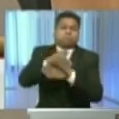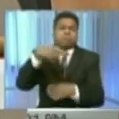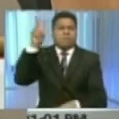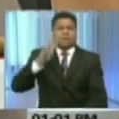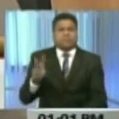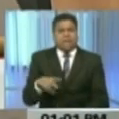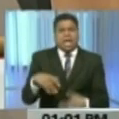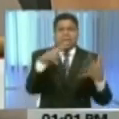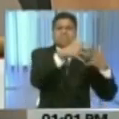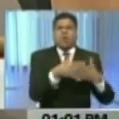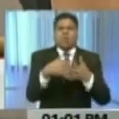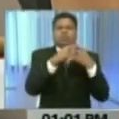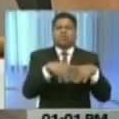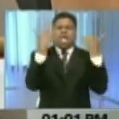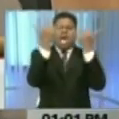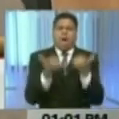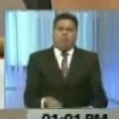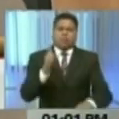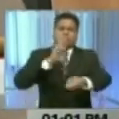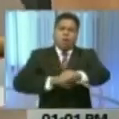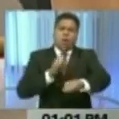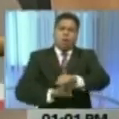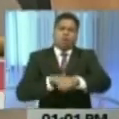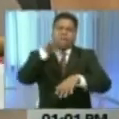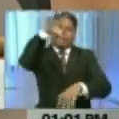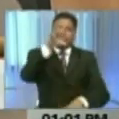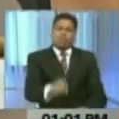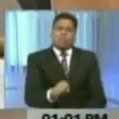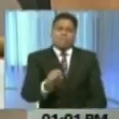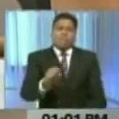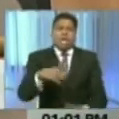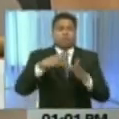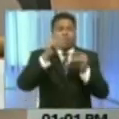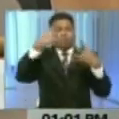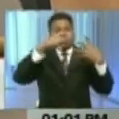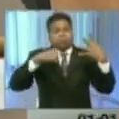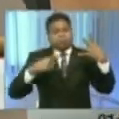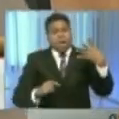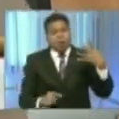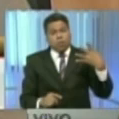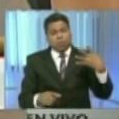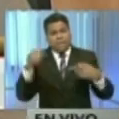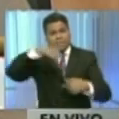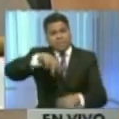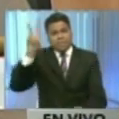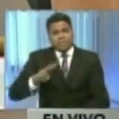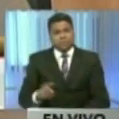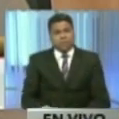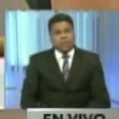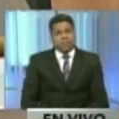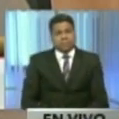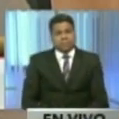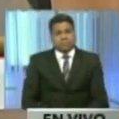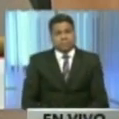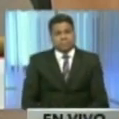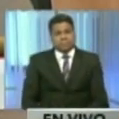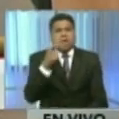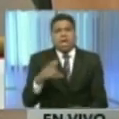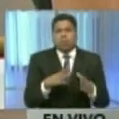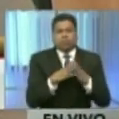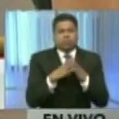decidió que es la hora de tomar nuestros recursos. Y para ello ha intentado todas las vías